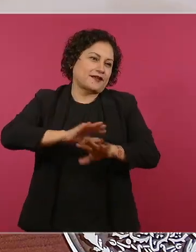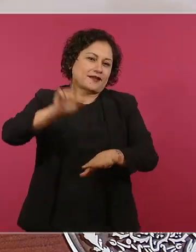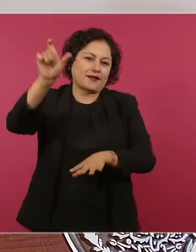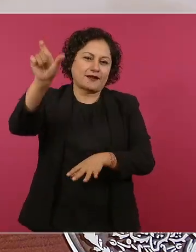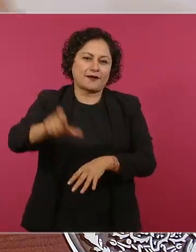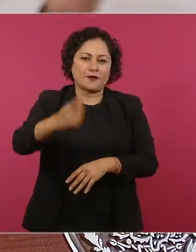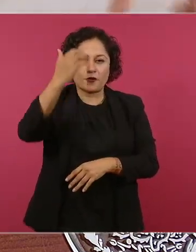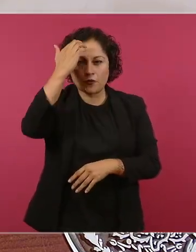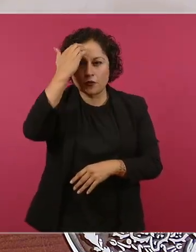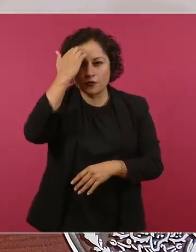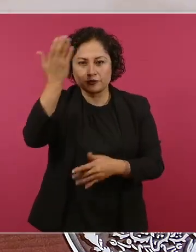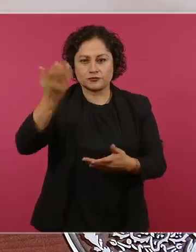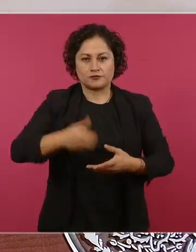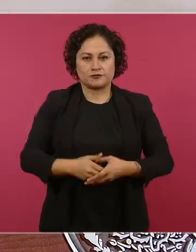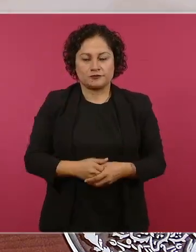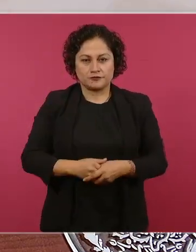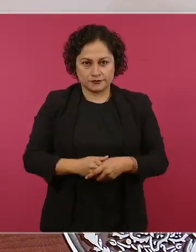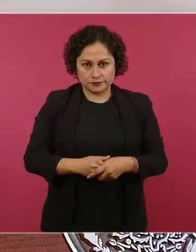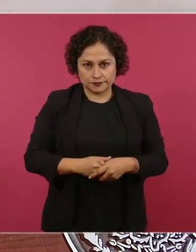¿Por qué